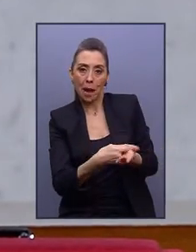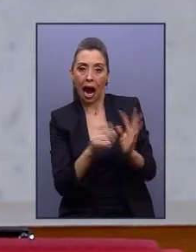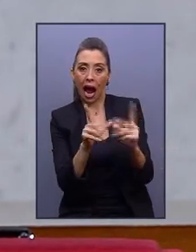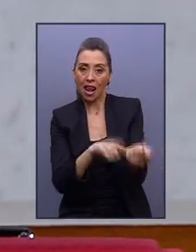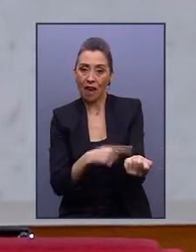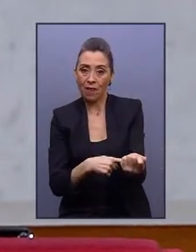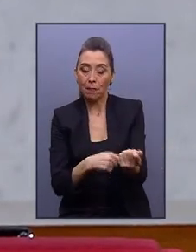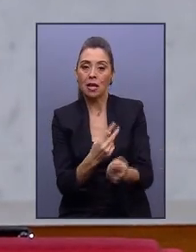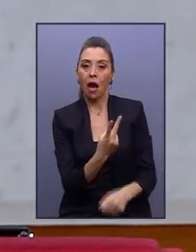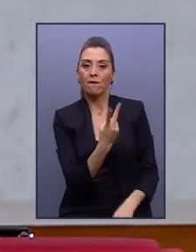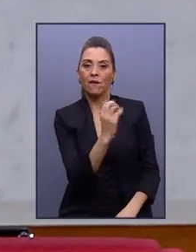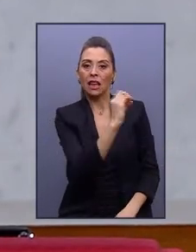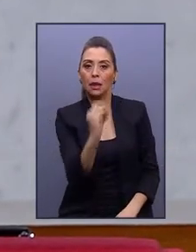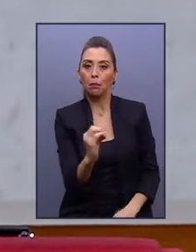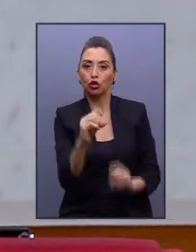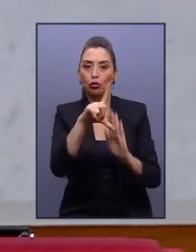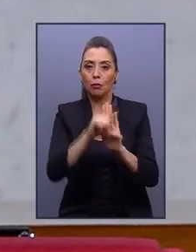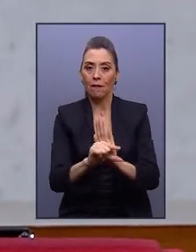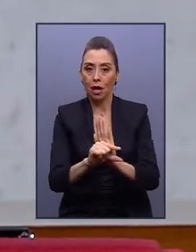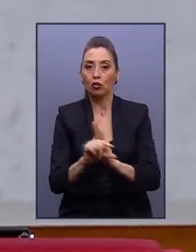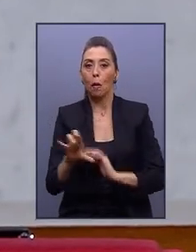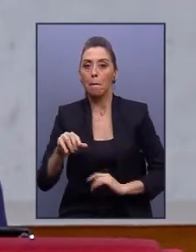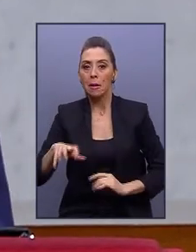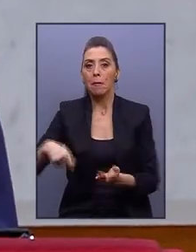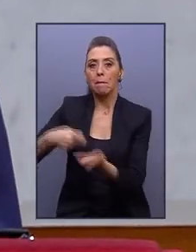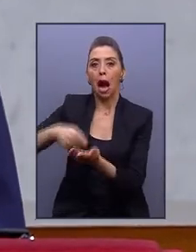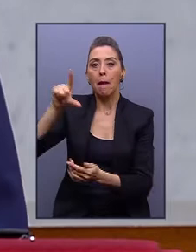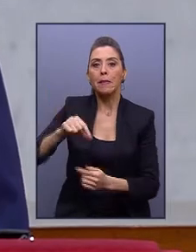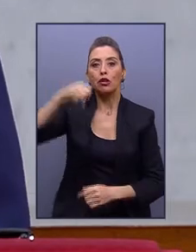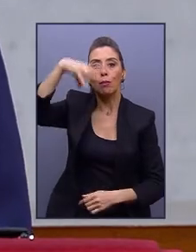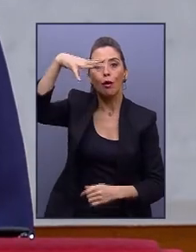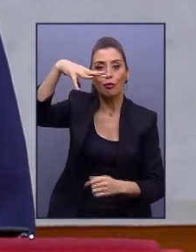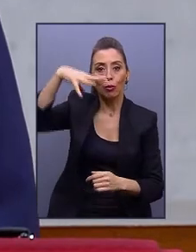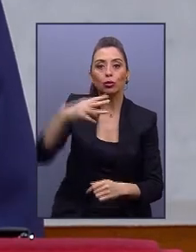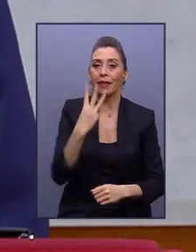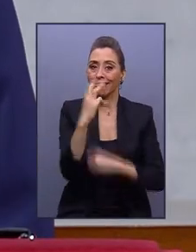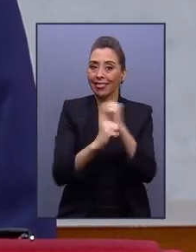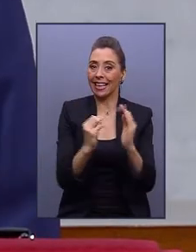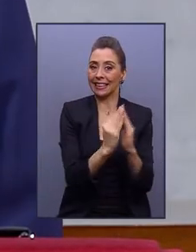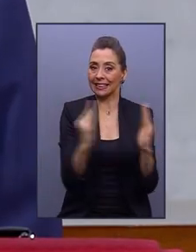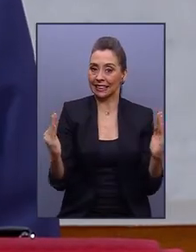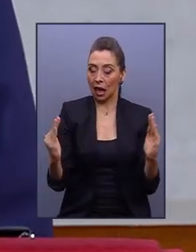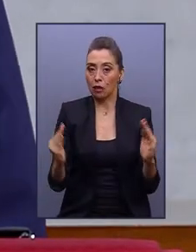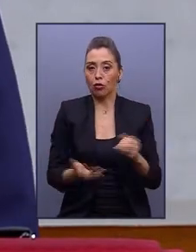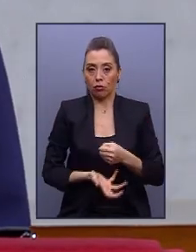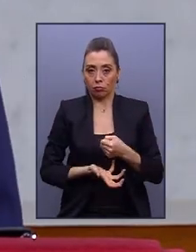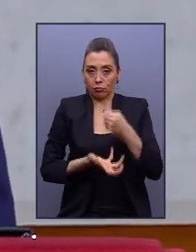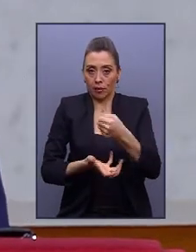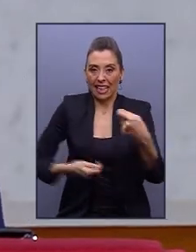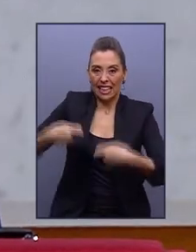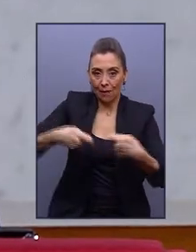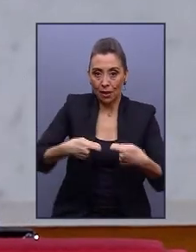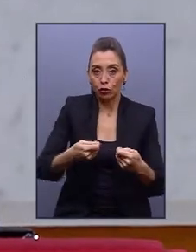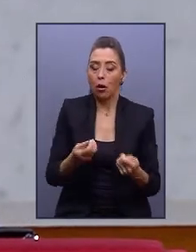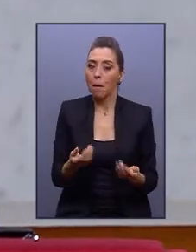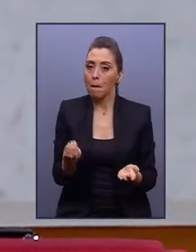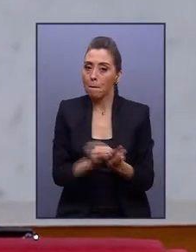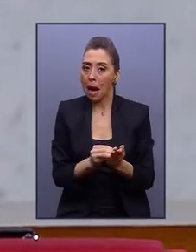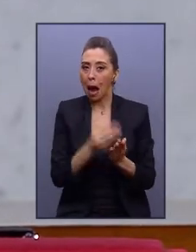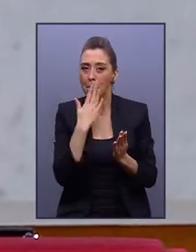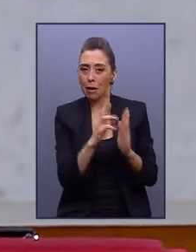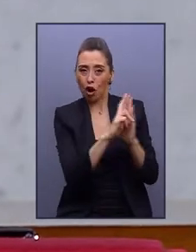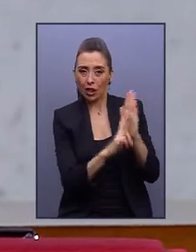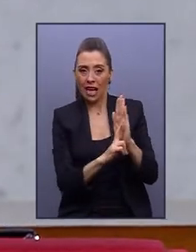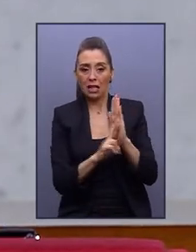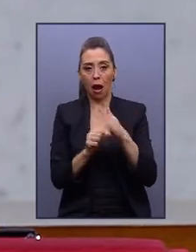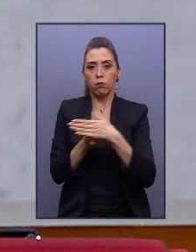familias y pymes de aquí a 3 años. Hablemos también de las inversiones. ha quedado claro que más y mejor regulación no son un